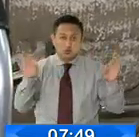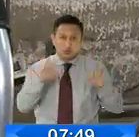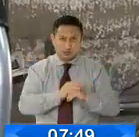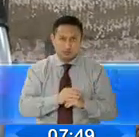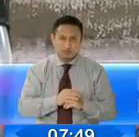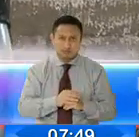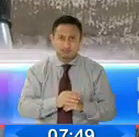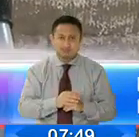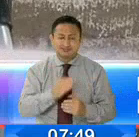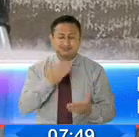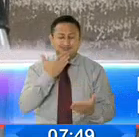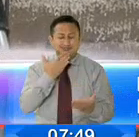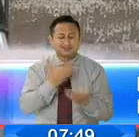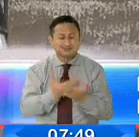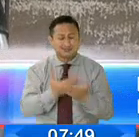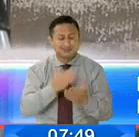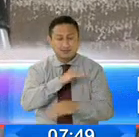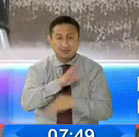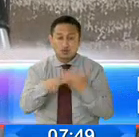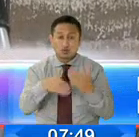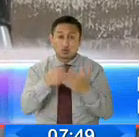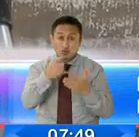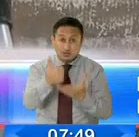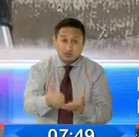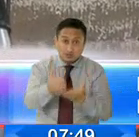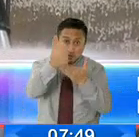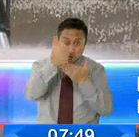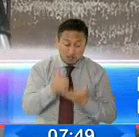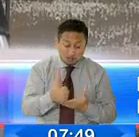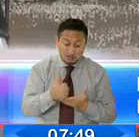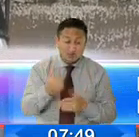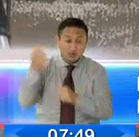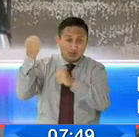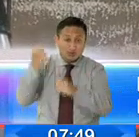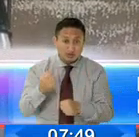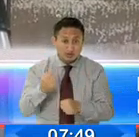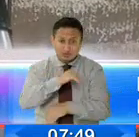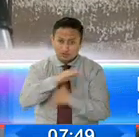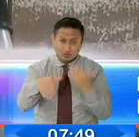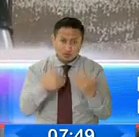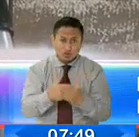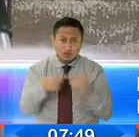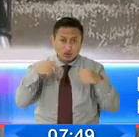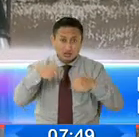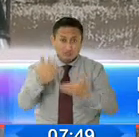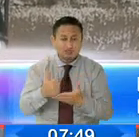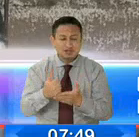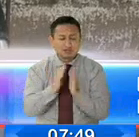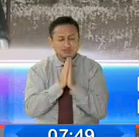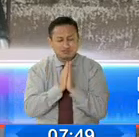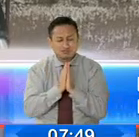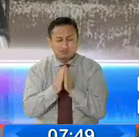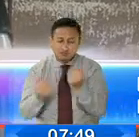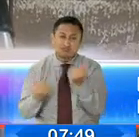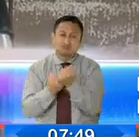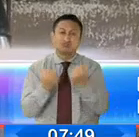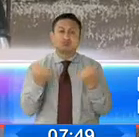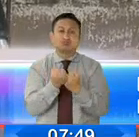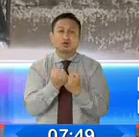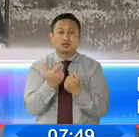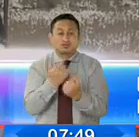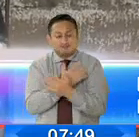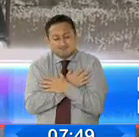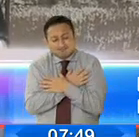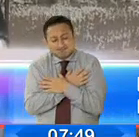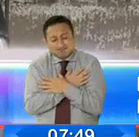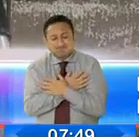a todos que me han ayudado, a ustedes, a la Fundación Jonathan, canal, a todos quienes me han puesto las manitos en su corazón, que